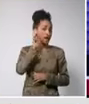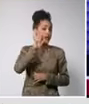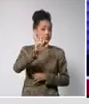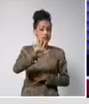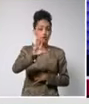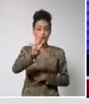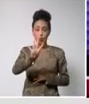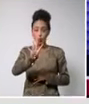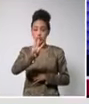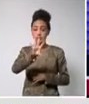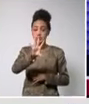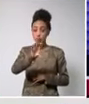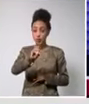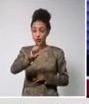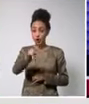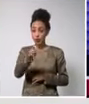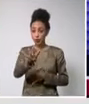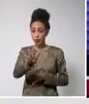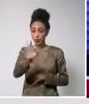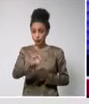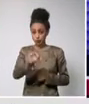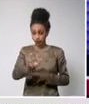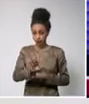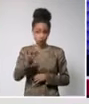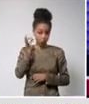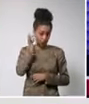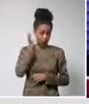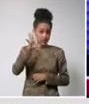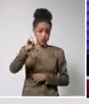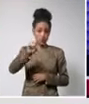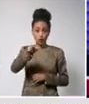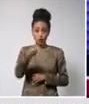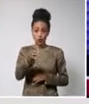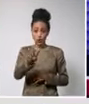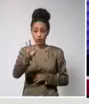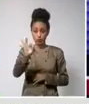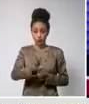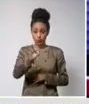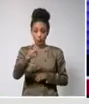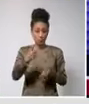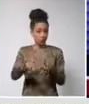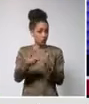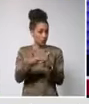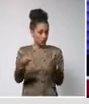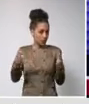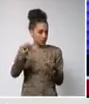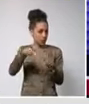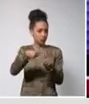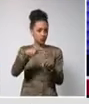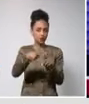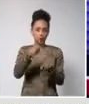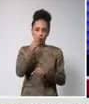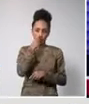50,4%, no obstante en el acumulado el predominio es del sexo masculino con el